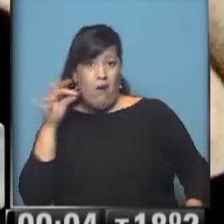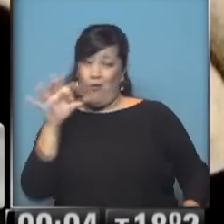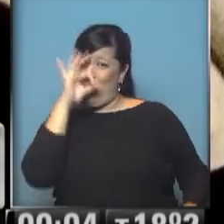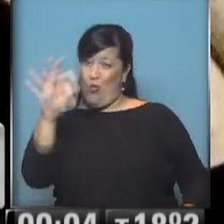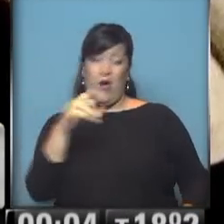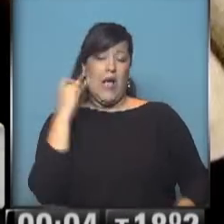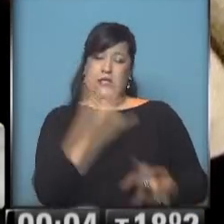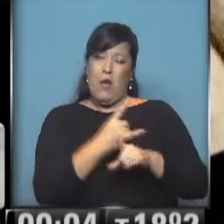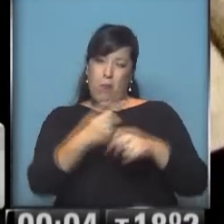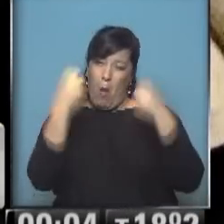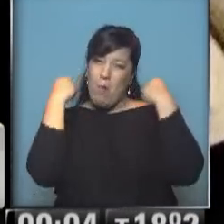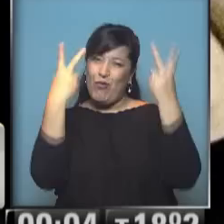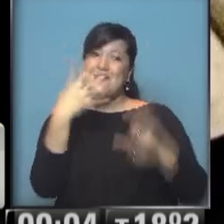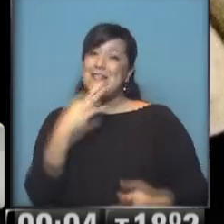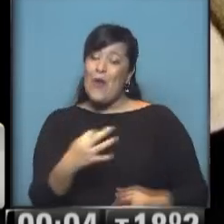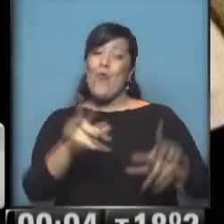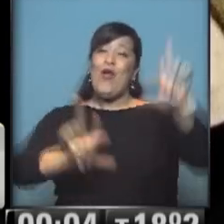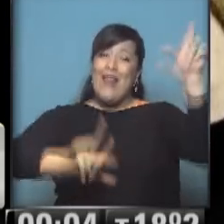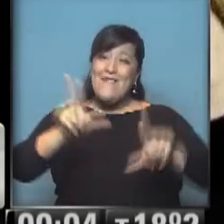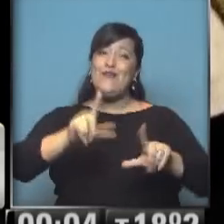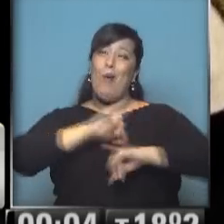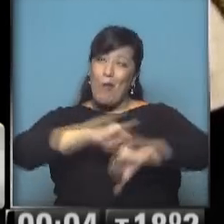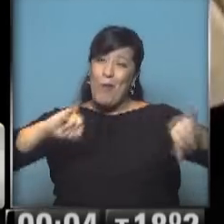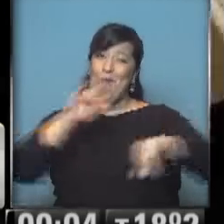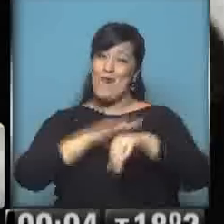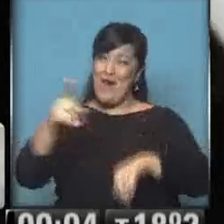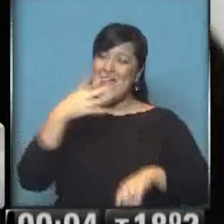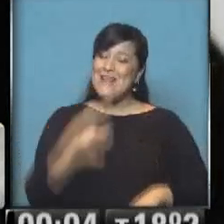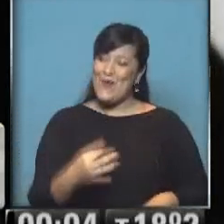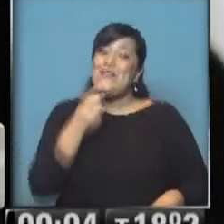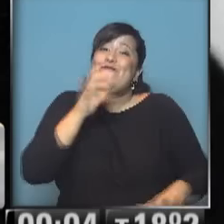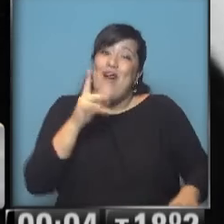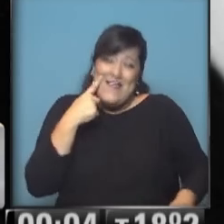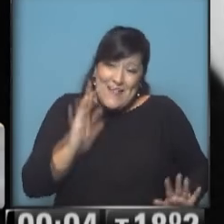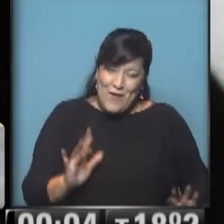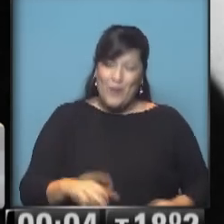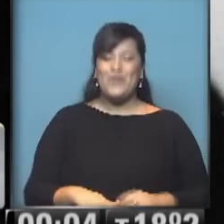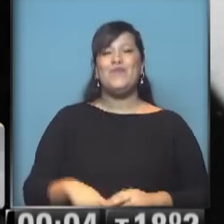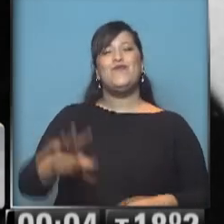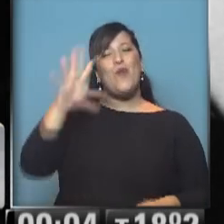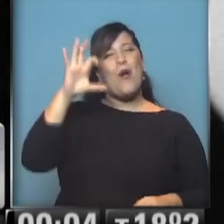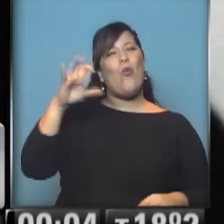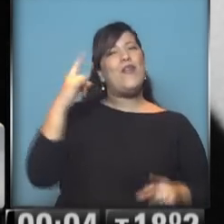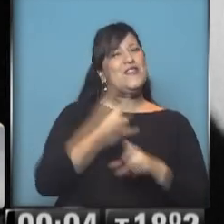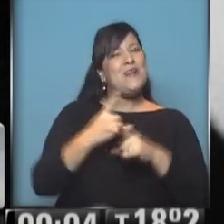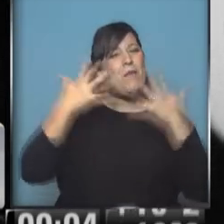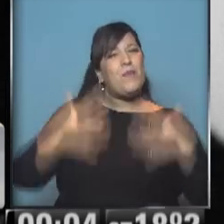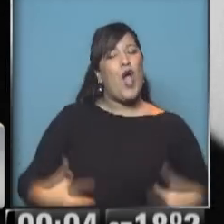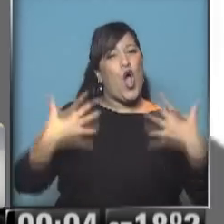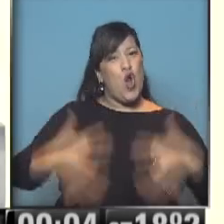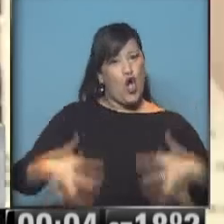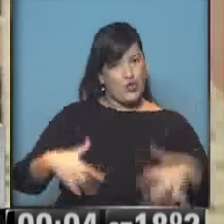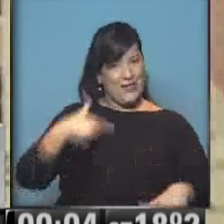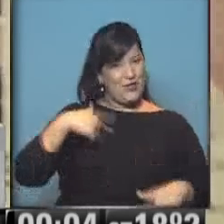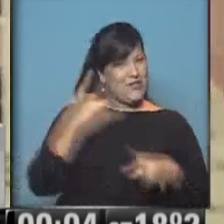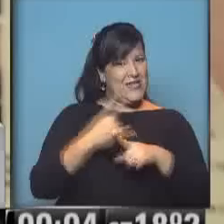lo imagino en algún quilombo mediático seguro. Pero me acuerdo de una noche en el Paracultural y yo me vestía todo de rosado y lo vi entrar a Luca